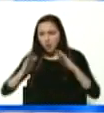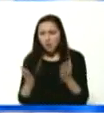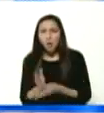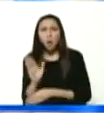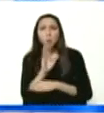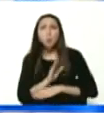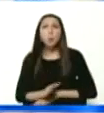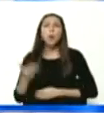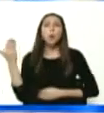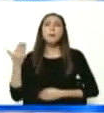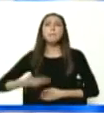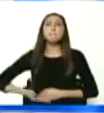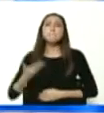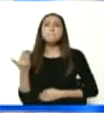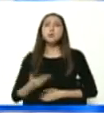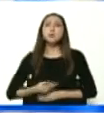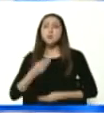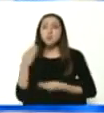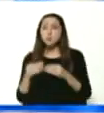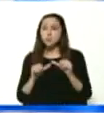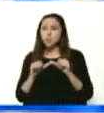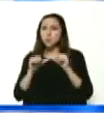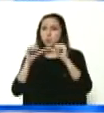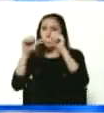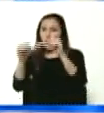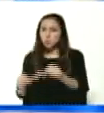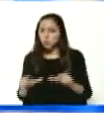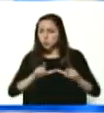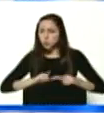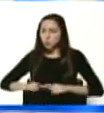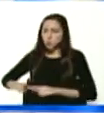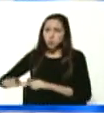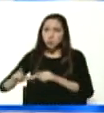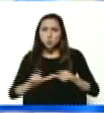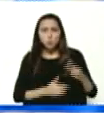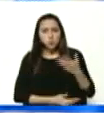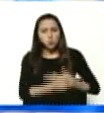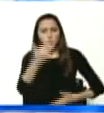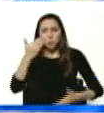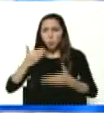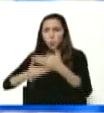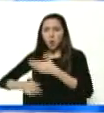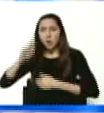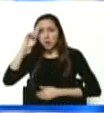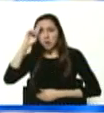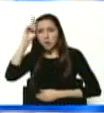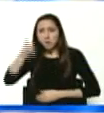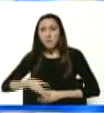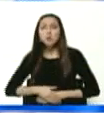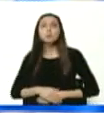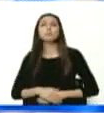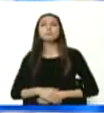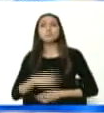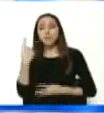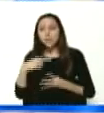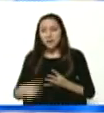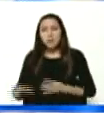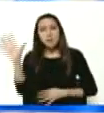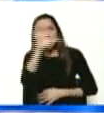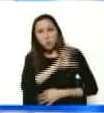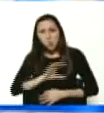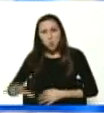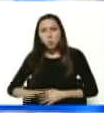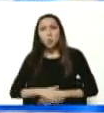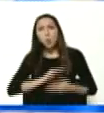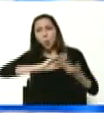posible avanzar en medio de la adversidad hacia espacios superiores de convivencia solidaria y respetuosa entre civilizaciones diversas,